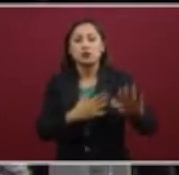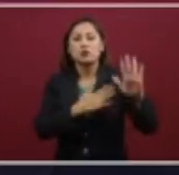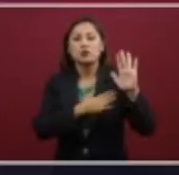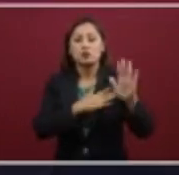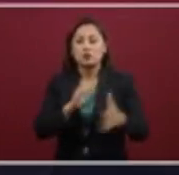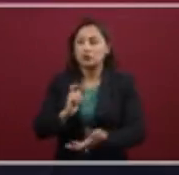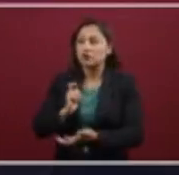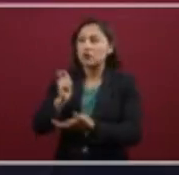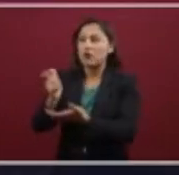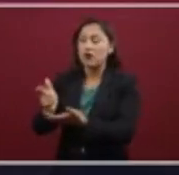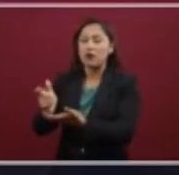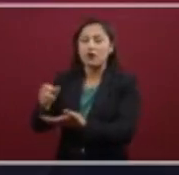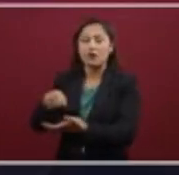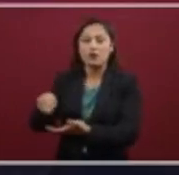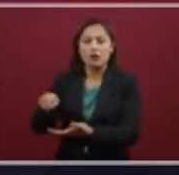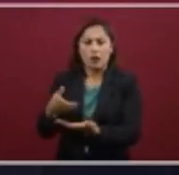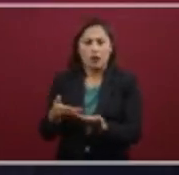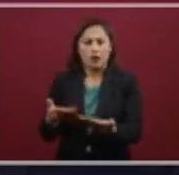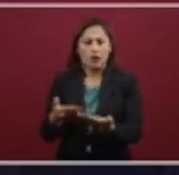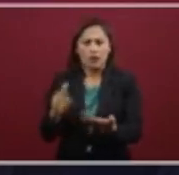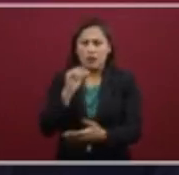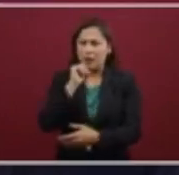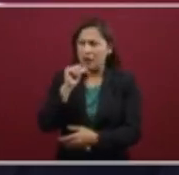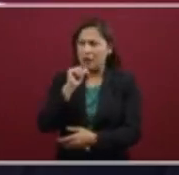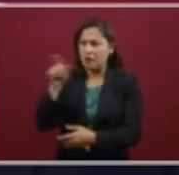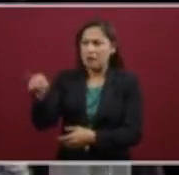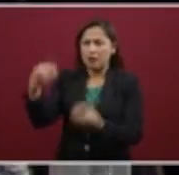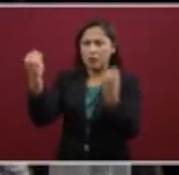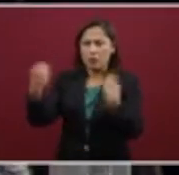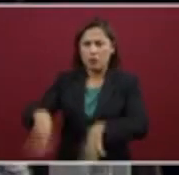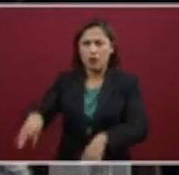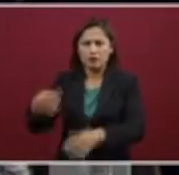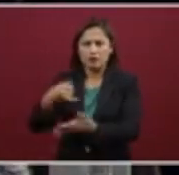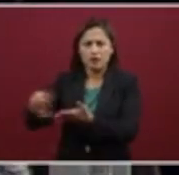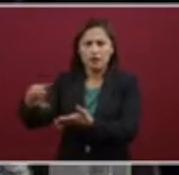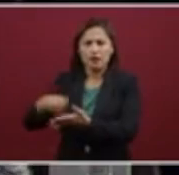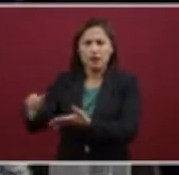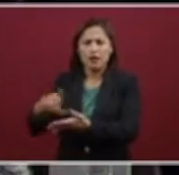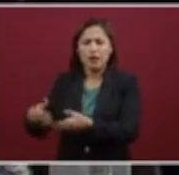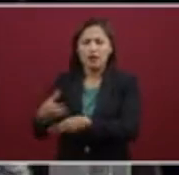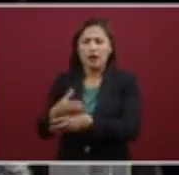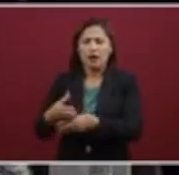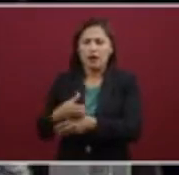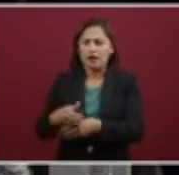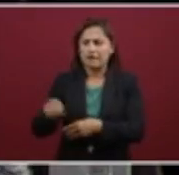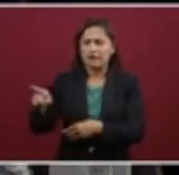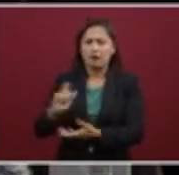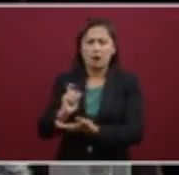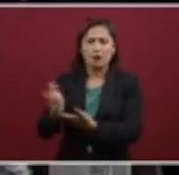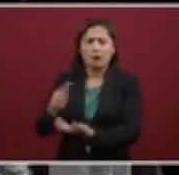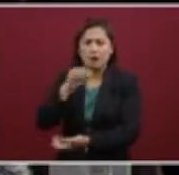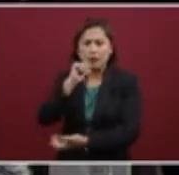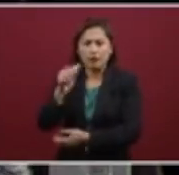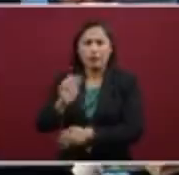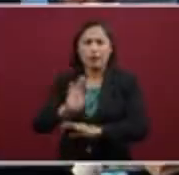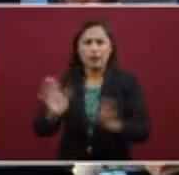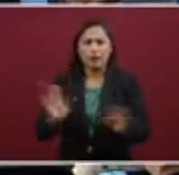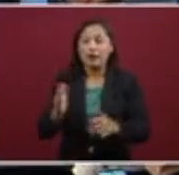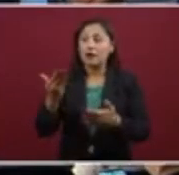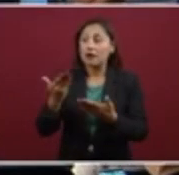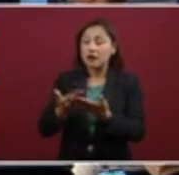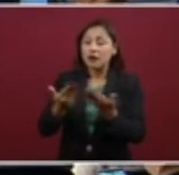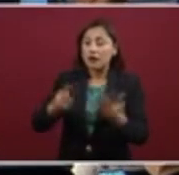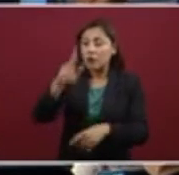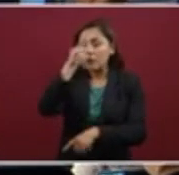indemnizó a nadie las pérdidas de cosecha de café. Ahora no pueden sembrar porque les disparan,